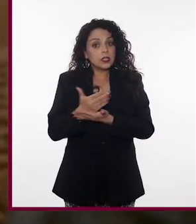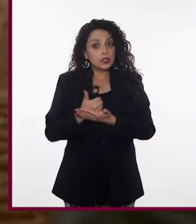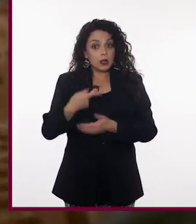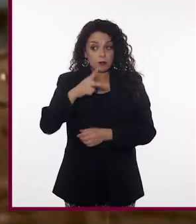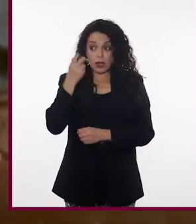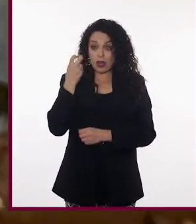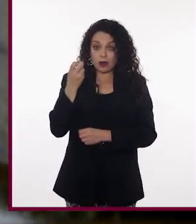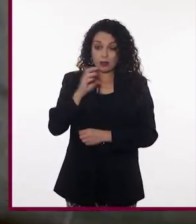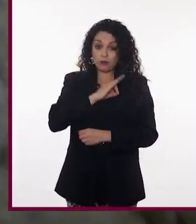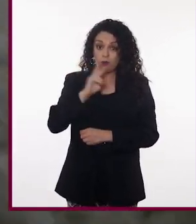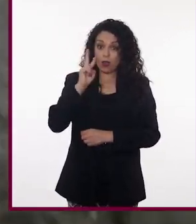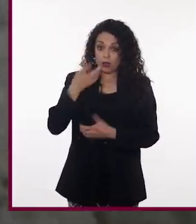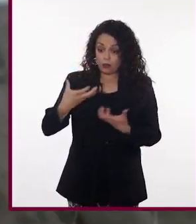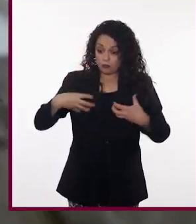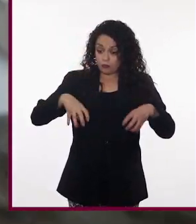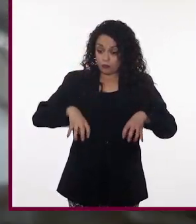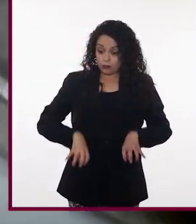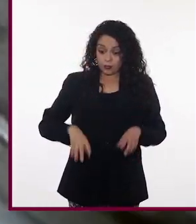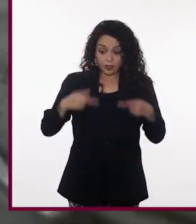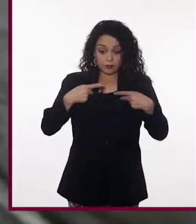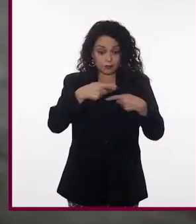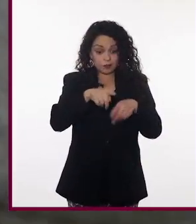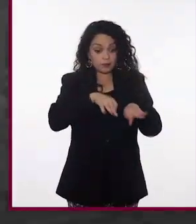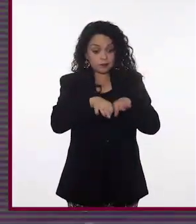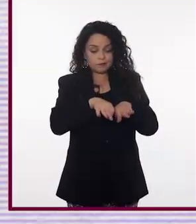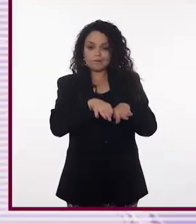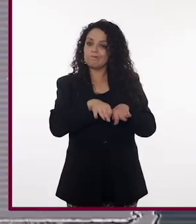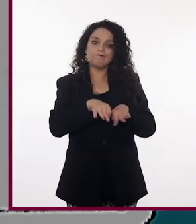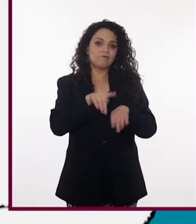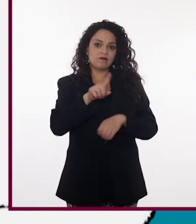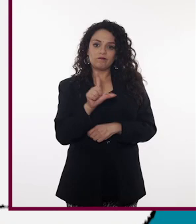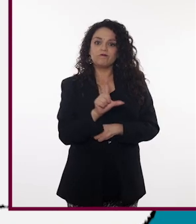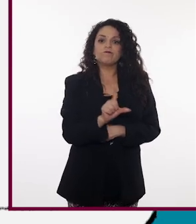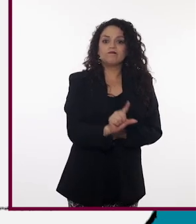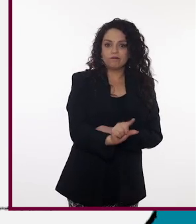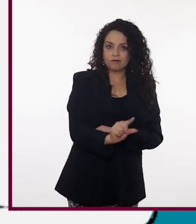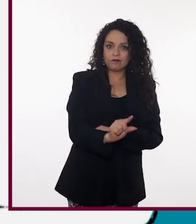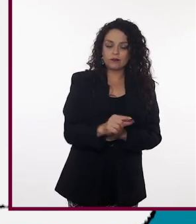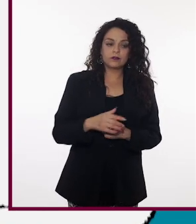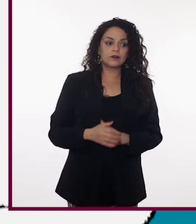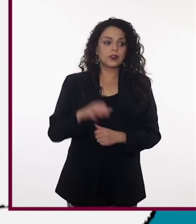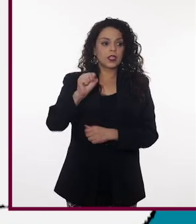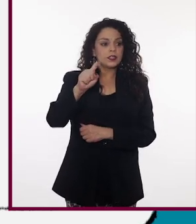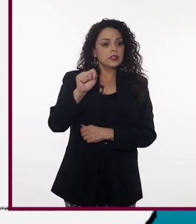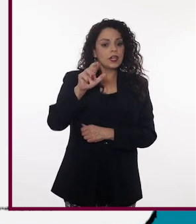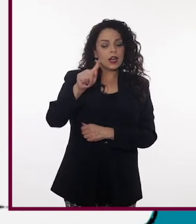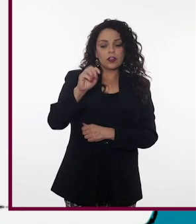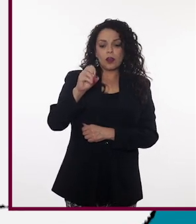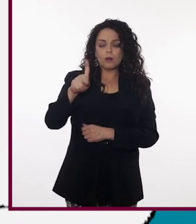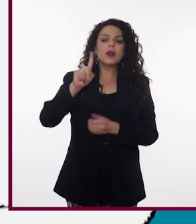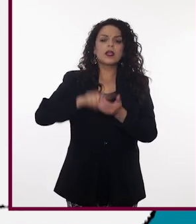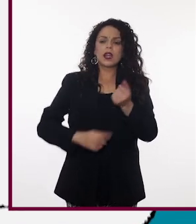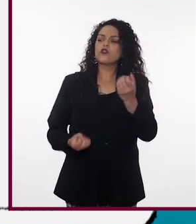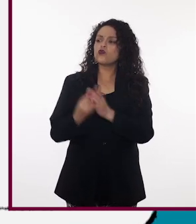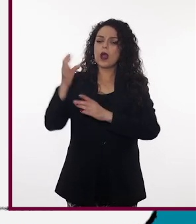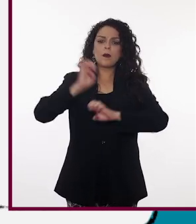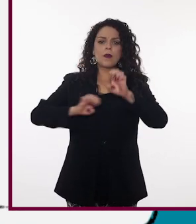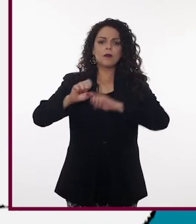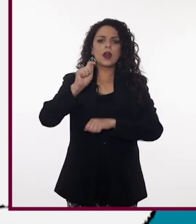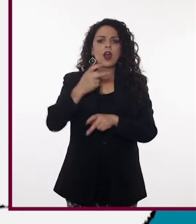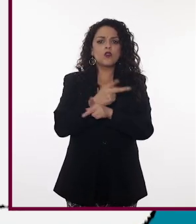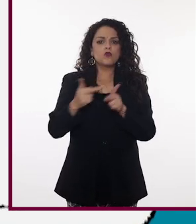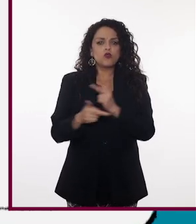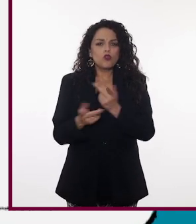se reflejan en los bolsillos de los trabajadores. Una startup es una empresa nueva que comercializa